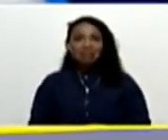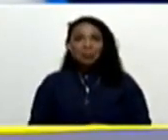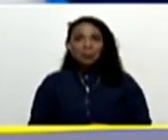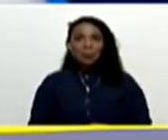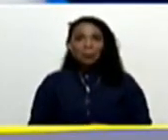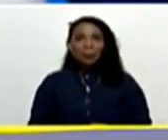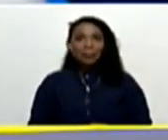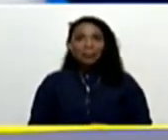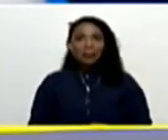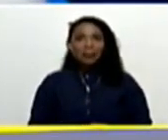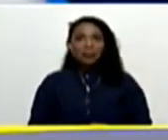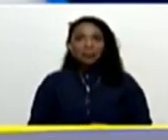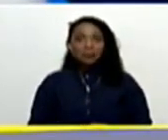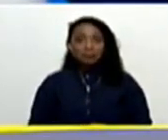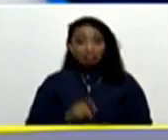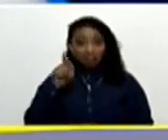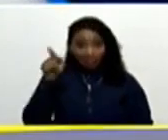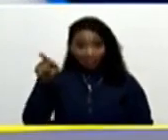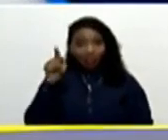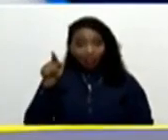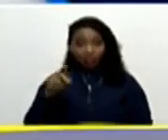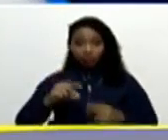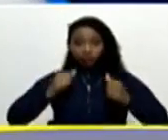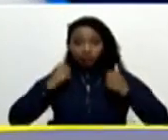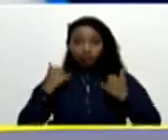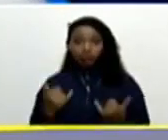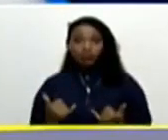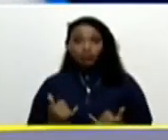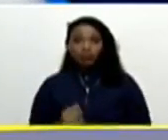Nicaragua? Y ahí inmediatamente,